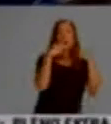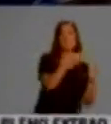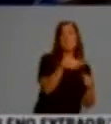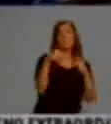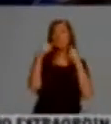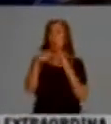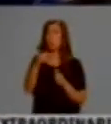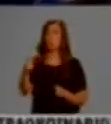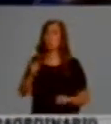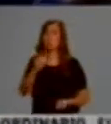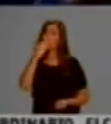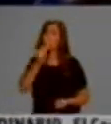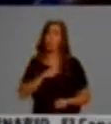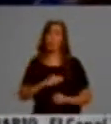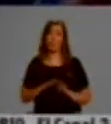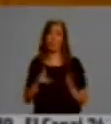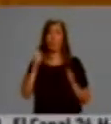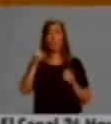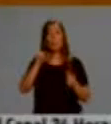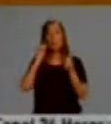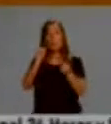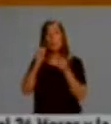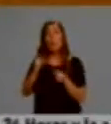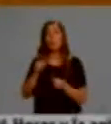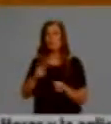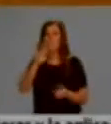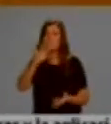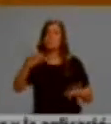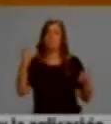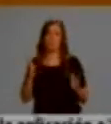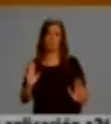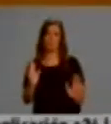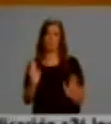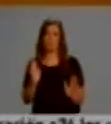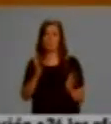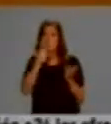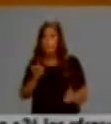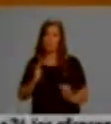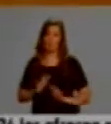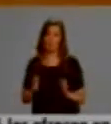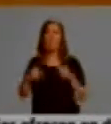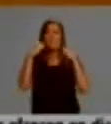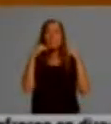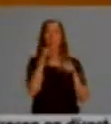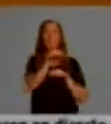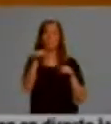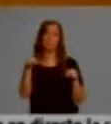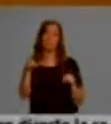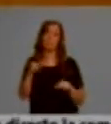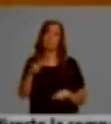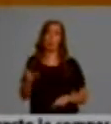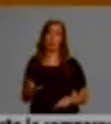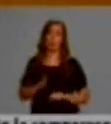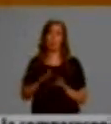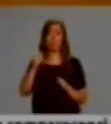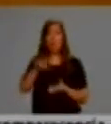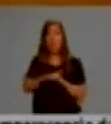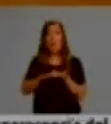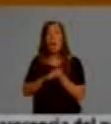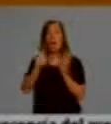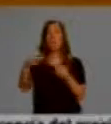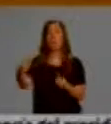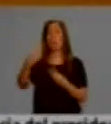no podía más que lamentarlo, porque este debate es de una extrema gravedad, este debate es de una extrema importancia, porque está en juego